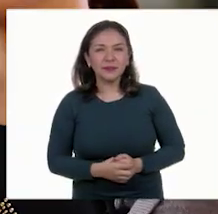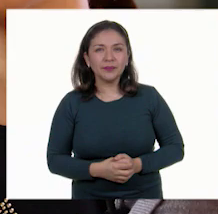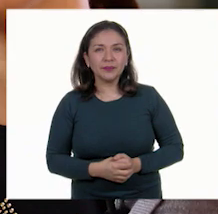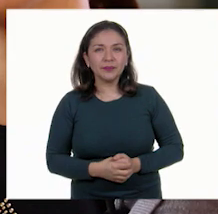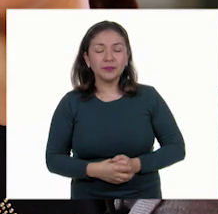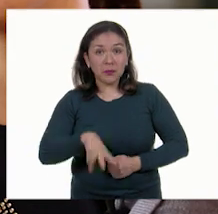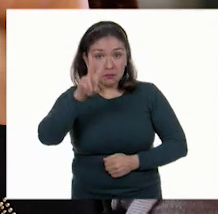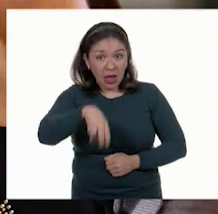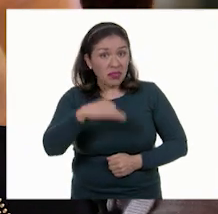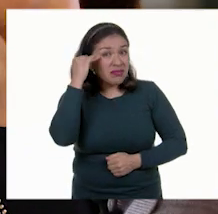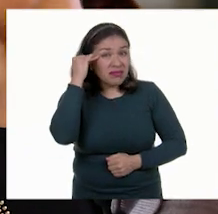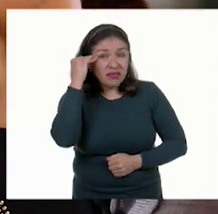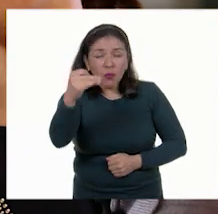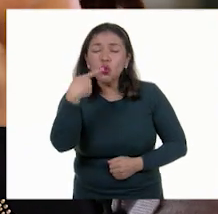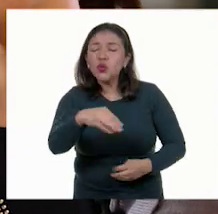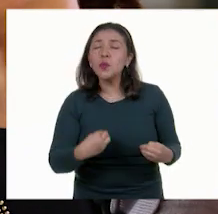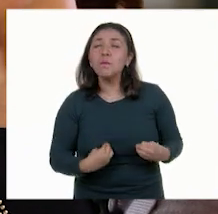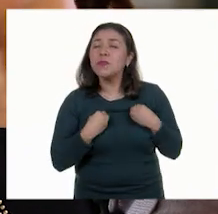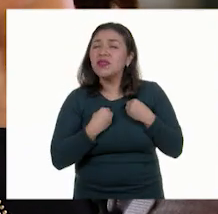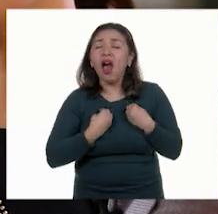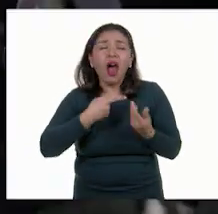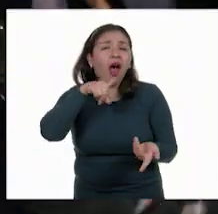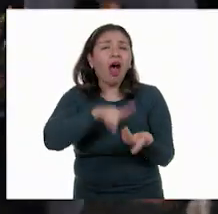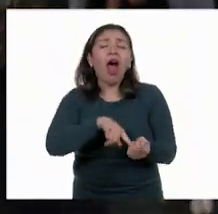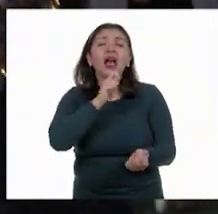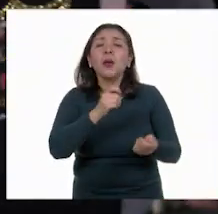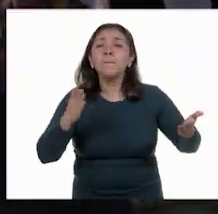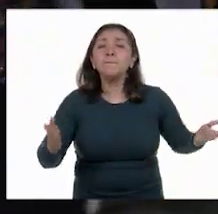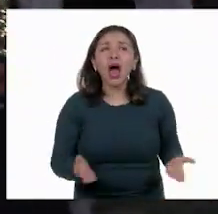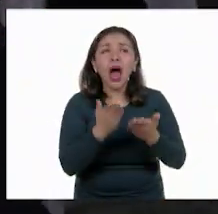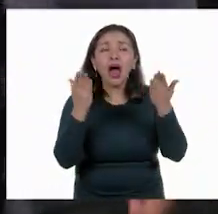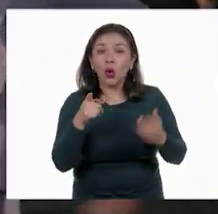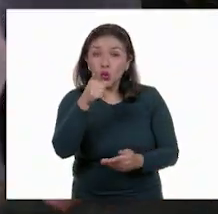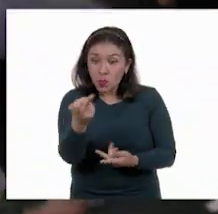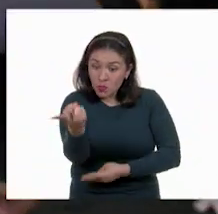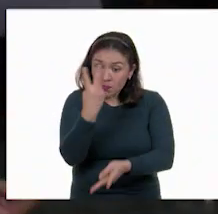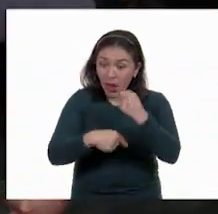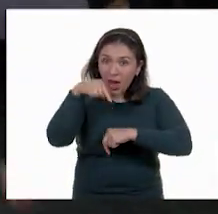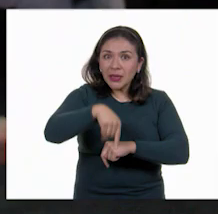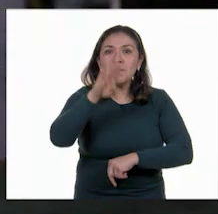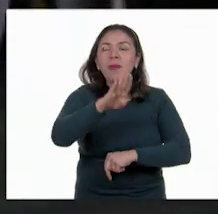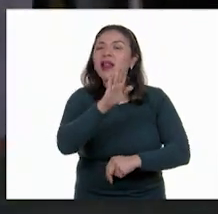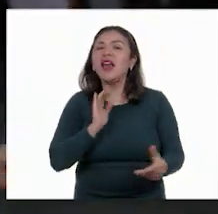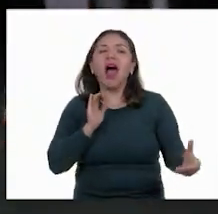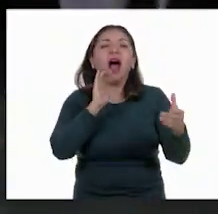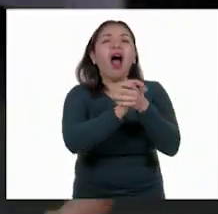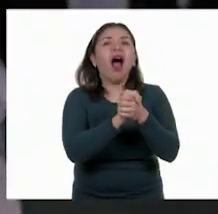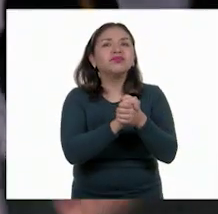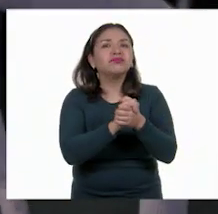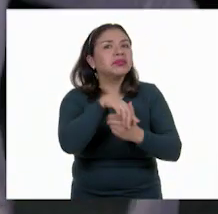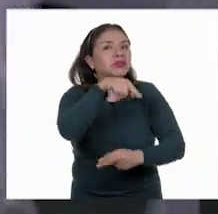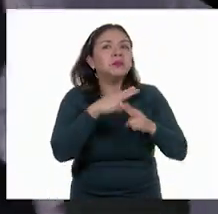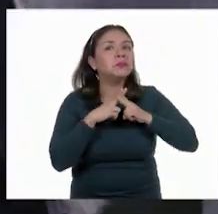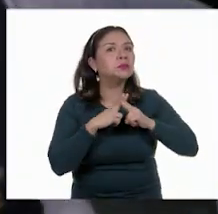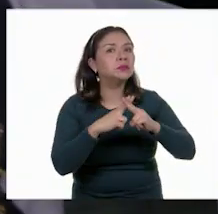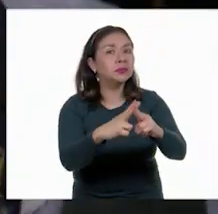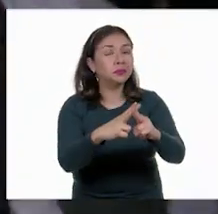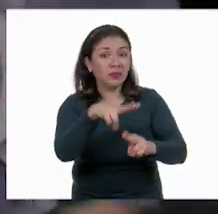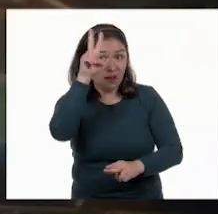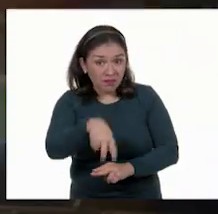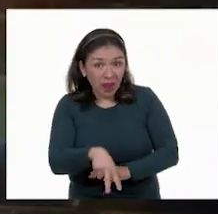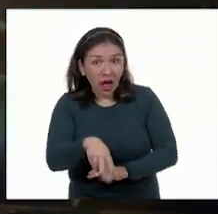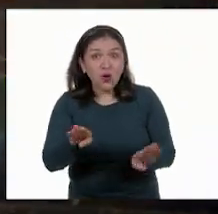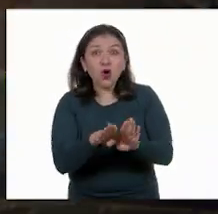Todo tu tiempo, de hecho toda tu vida gira alrededor del ballet. Una vez que estás aquí es como casarte. y definitivamente no